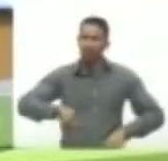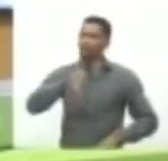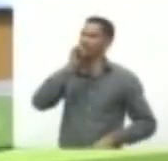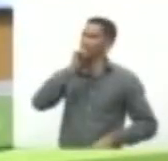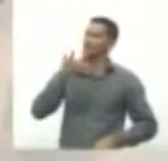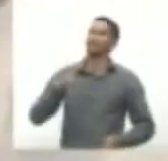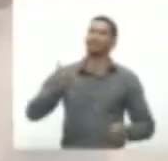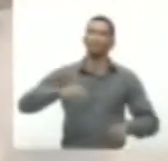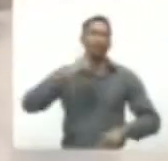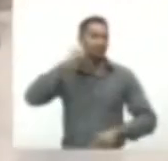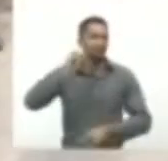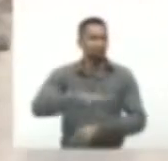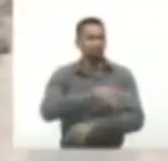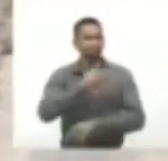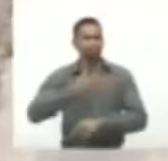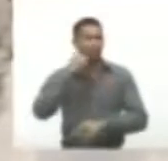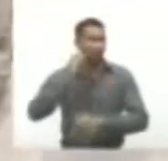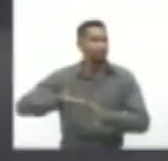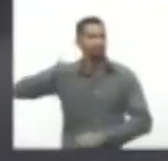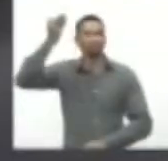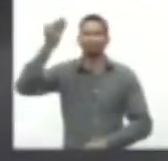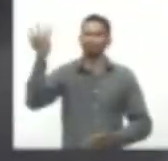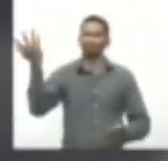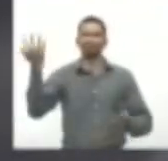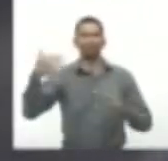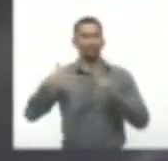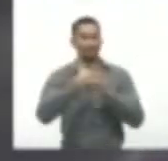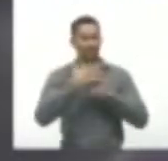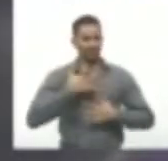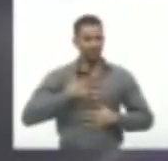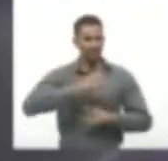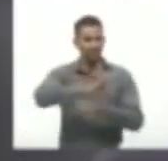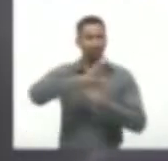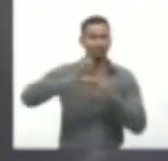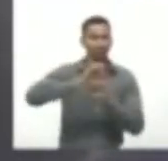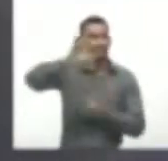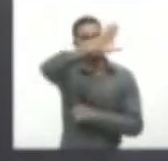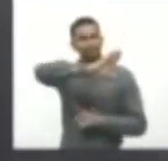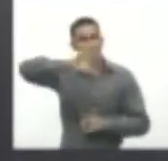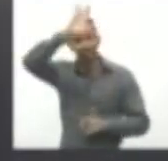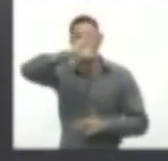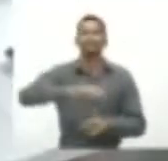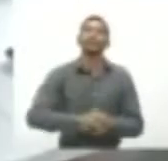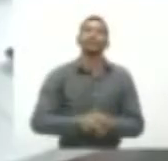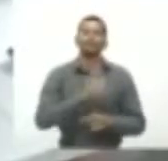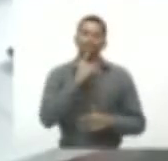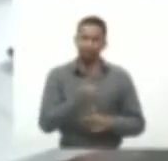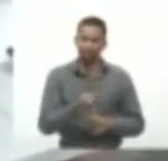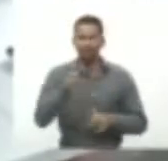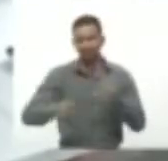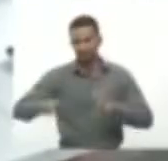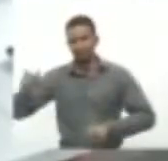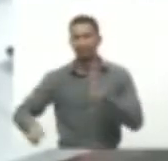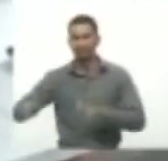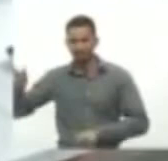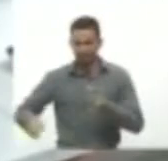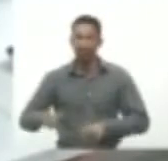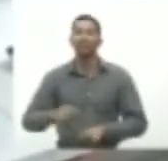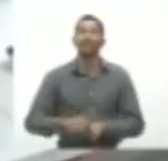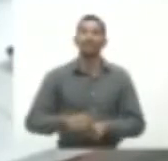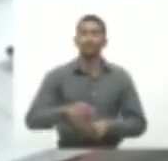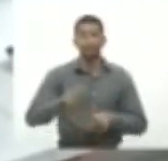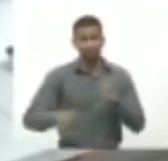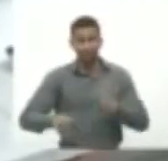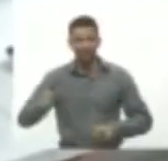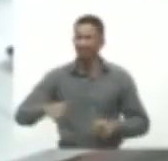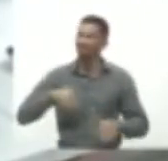decibeles. El nuevo Código de Policía, que empezó a regir desde el 30 de enero del presente año, continúa generando polémica y descontento entre los ciudadanos